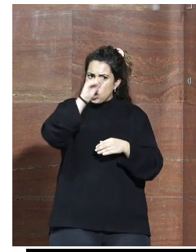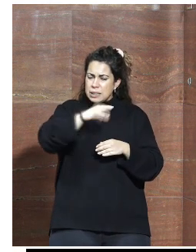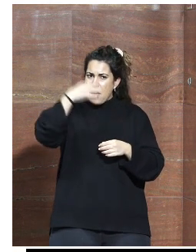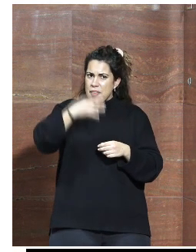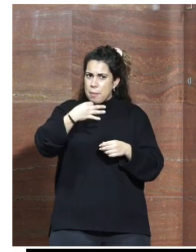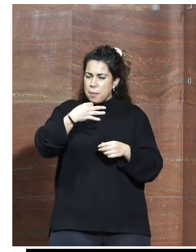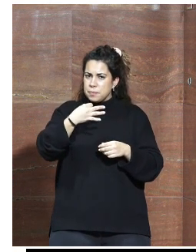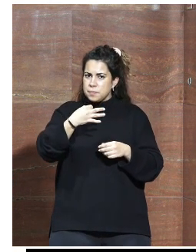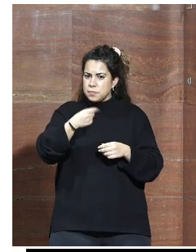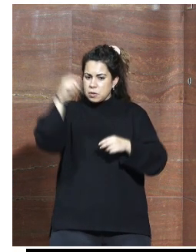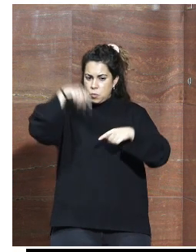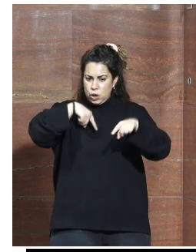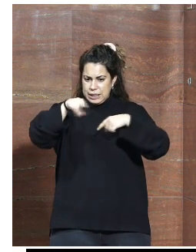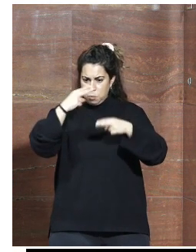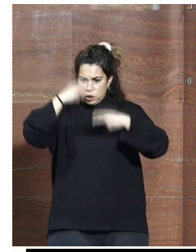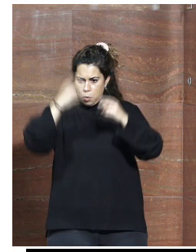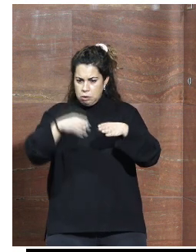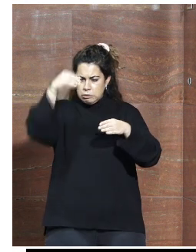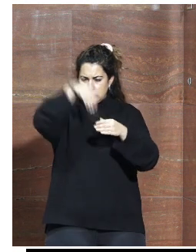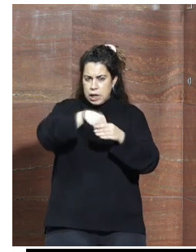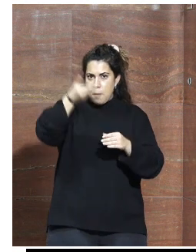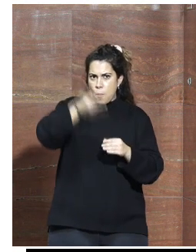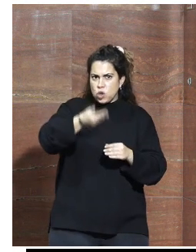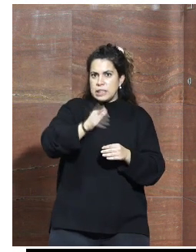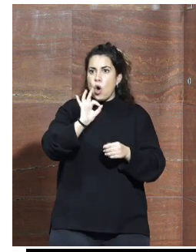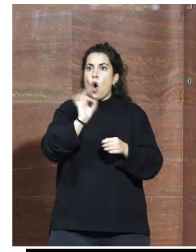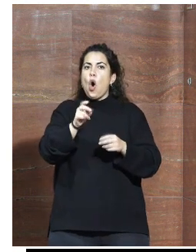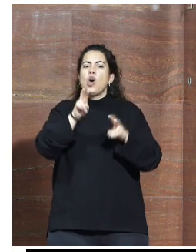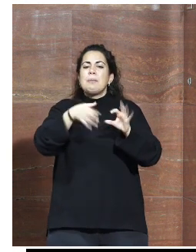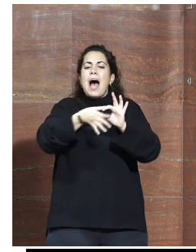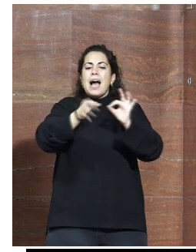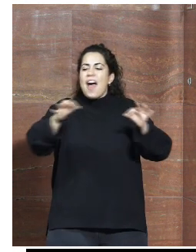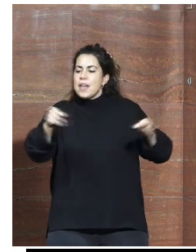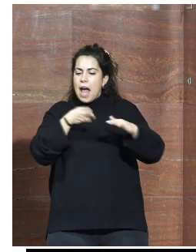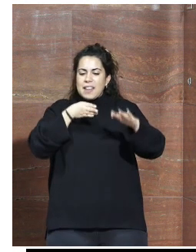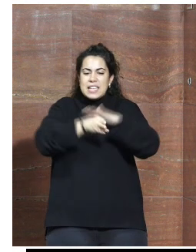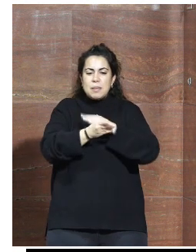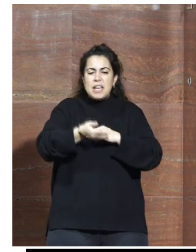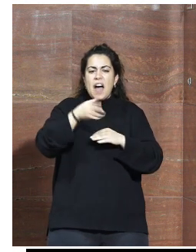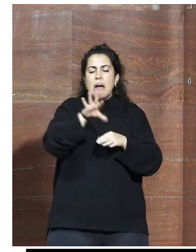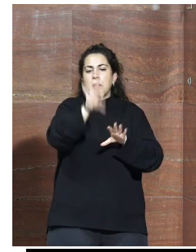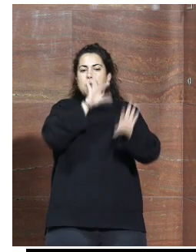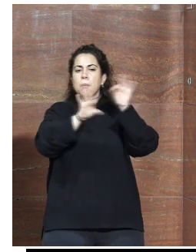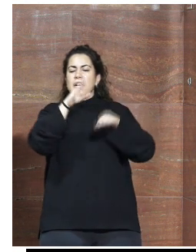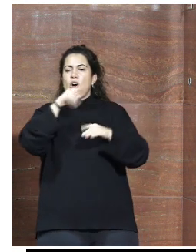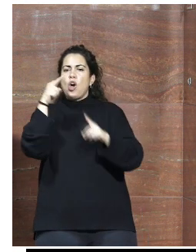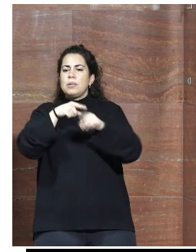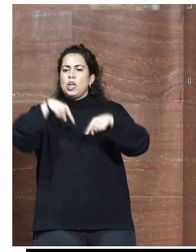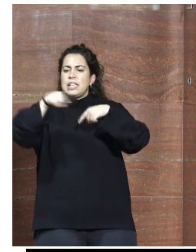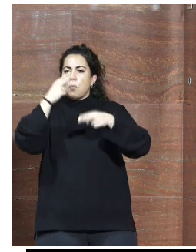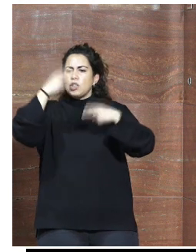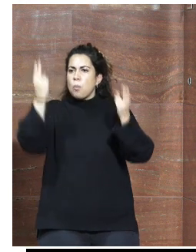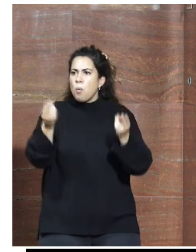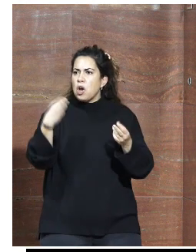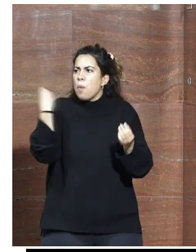en cuenta en el transporte público? ¿O qué partes de la cadena de accesibilidad? ¿A qué afecta cuando hablamos de accesibilidad cognitiva y queremos utilizar